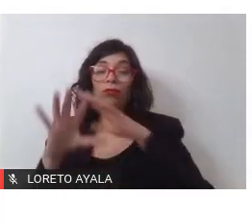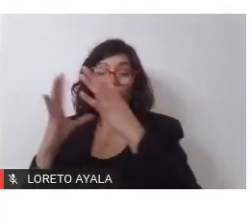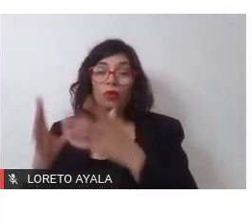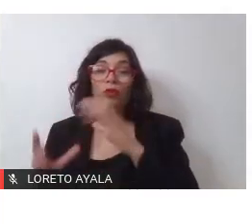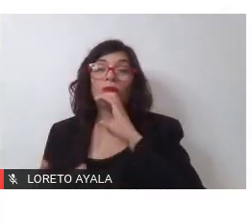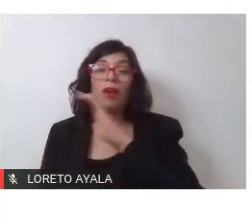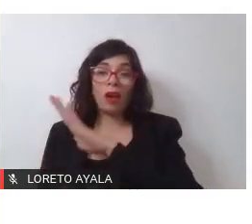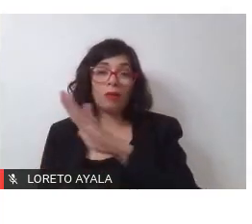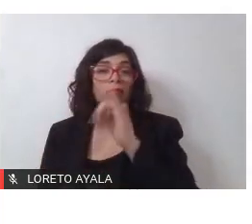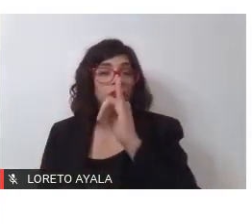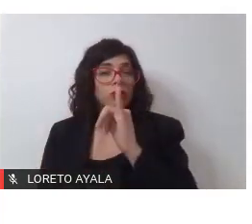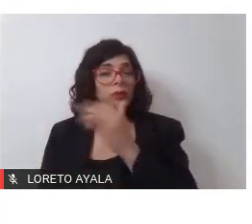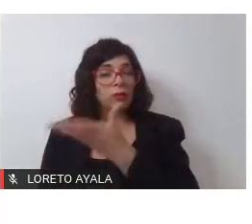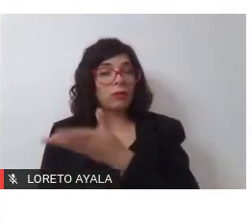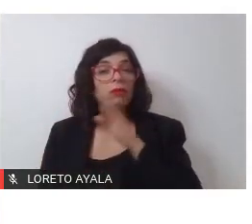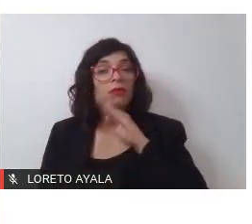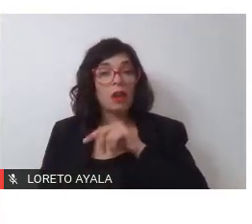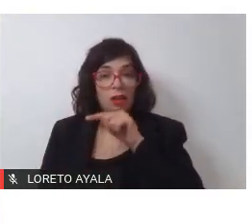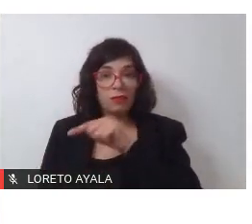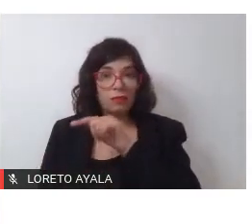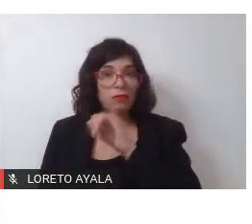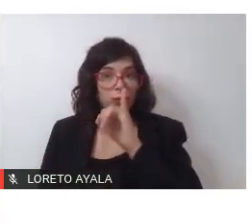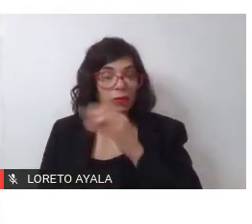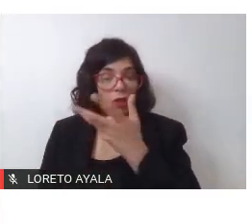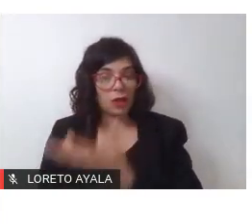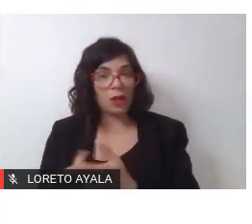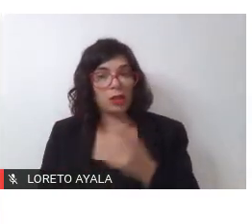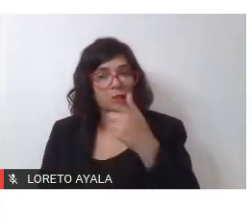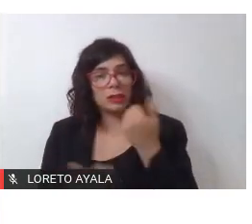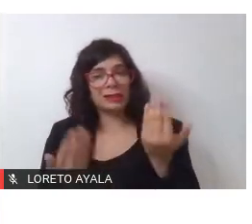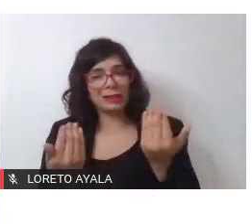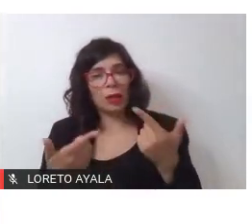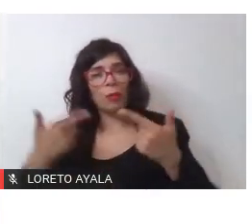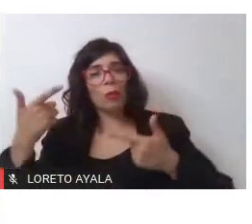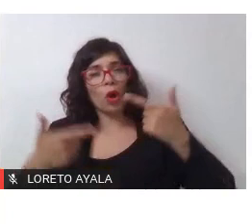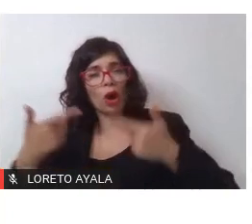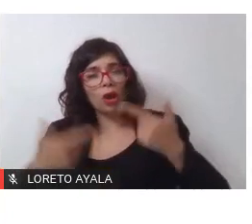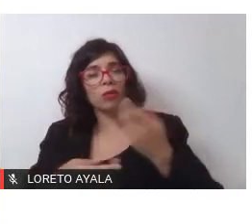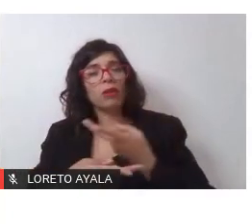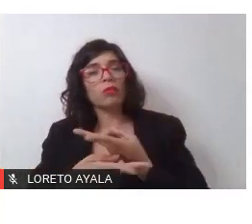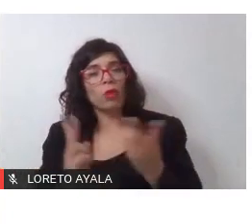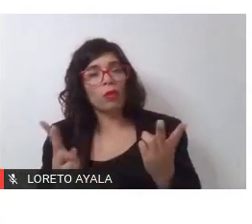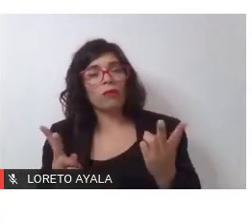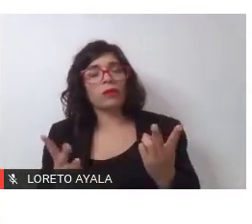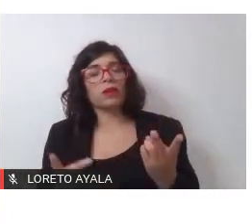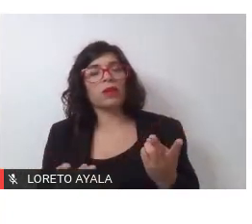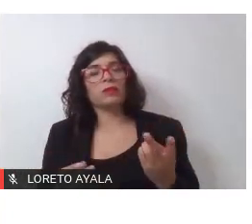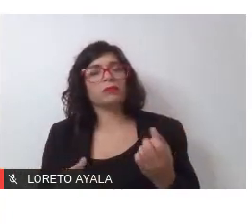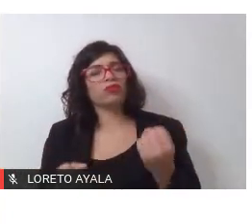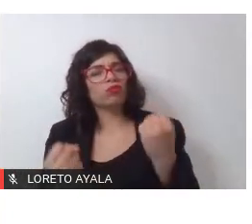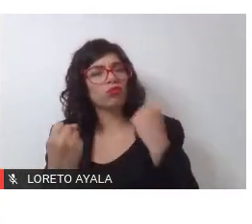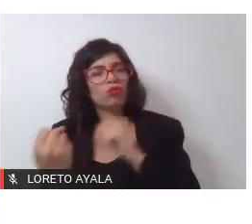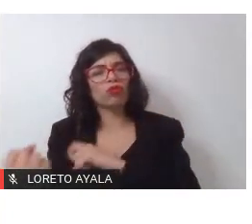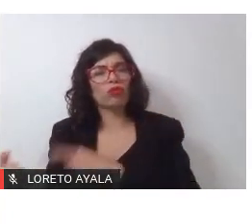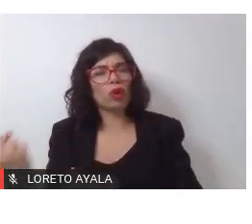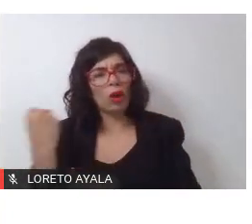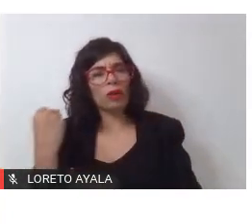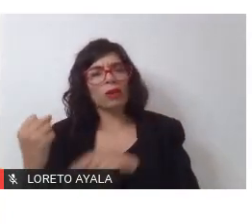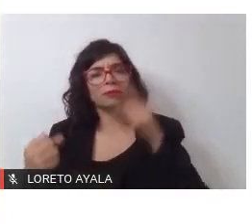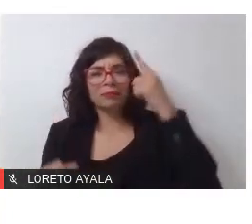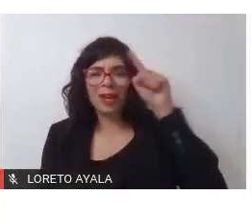existe, está ahí. Necesitamos políticas públicas poderosas para el mundo